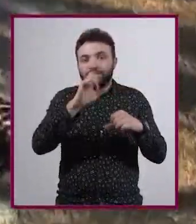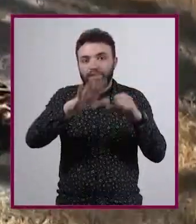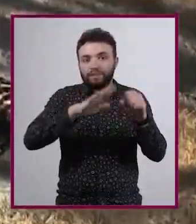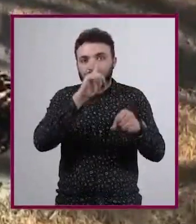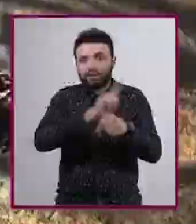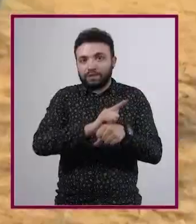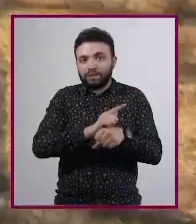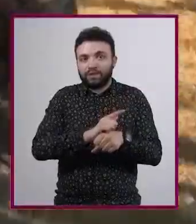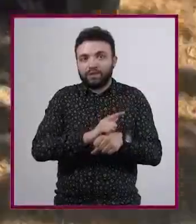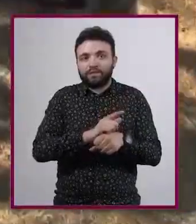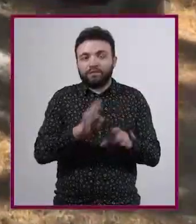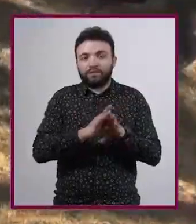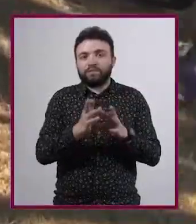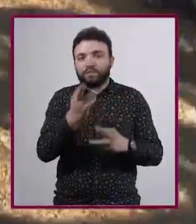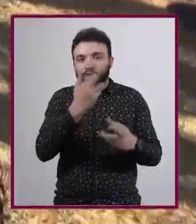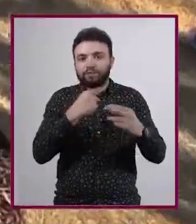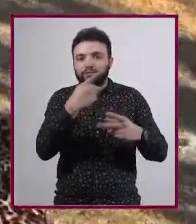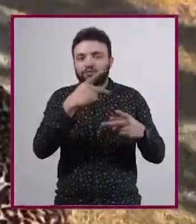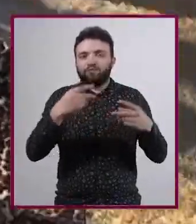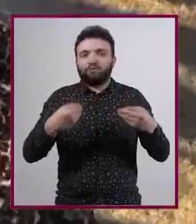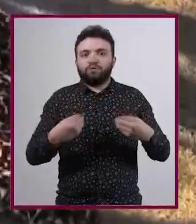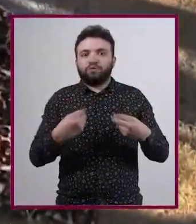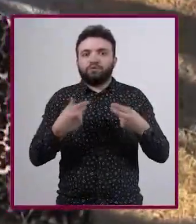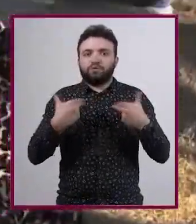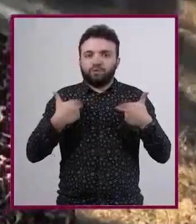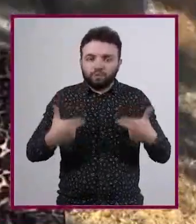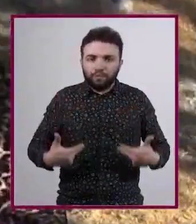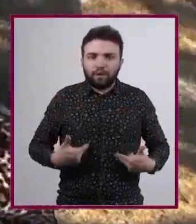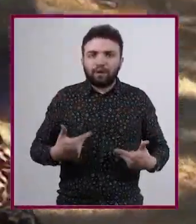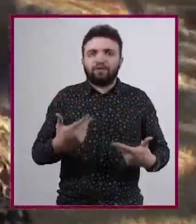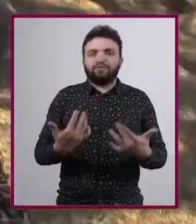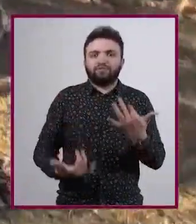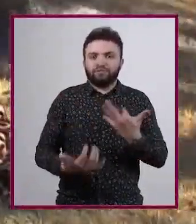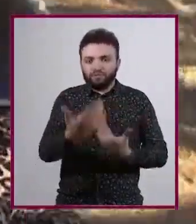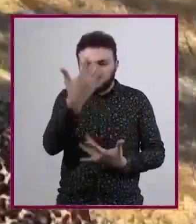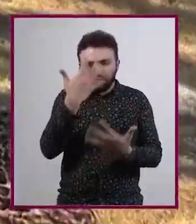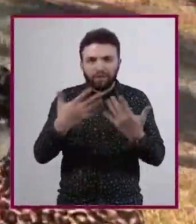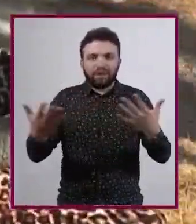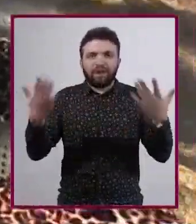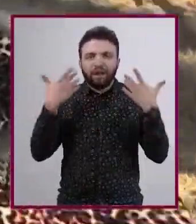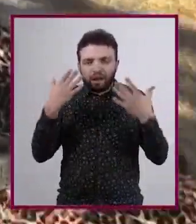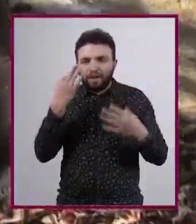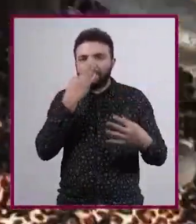humanos el fuego, el calor, la fiesta. Es un animal parrandero.